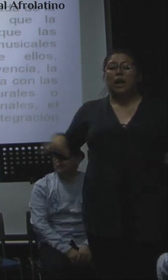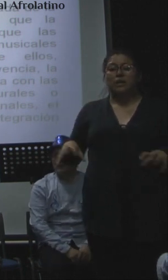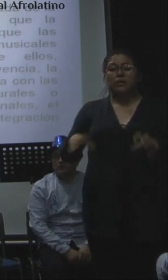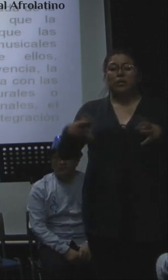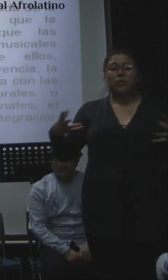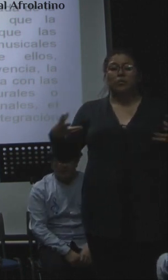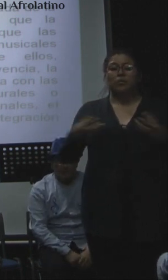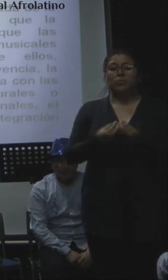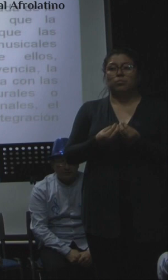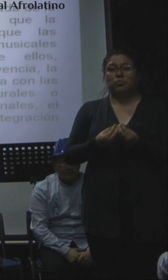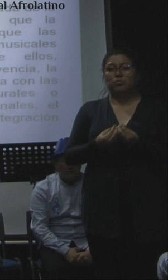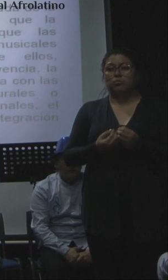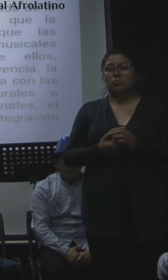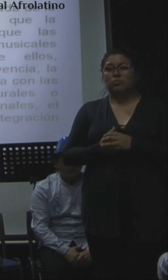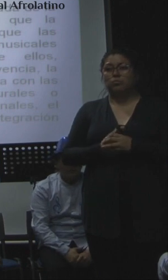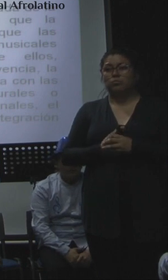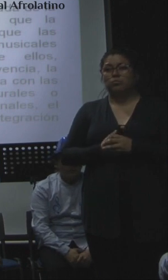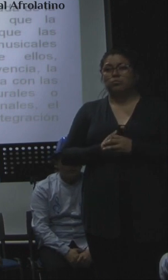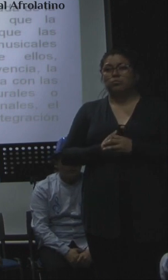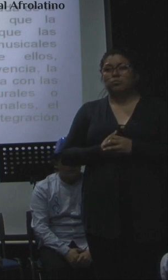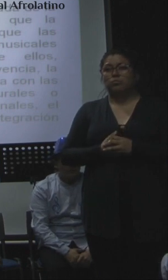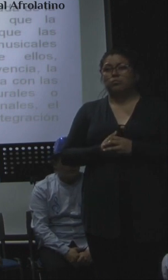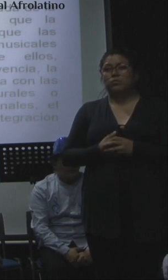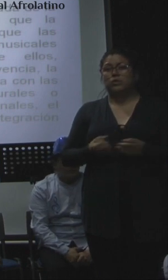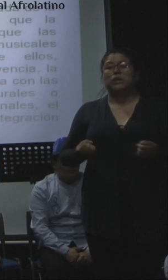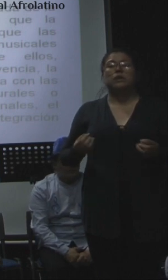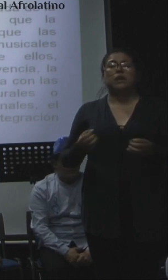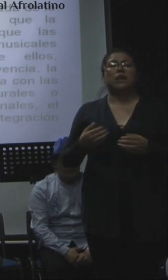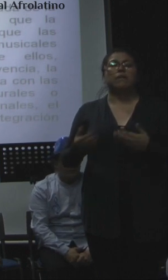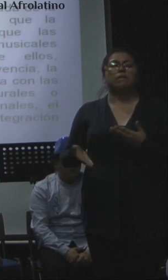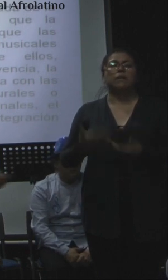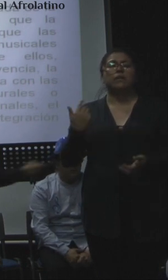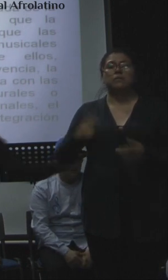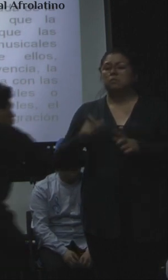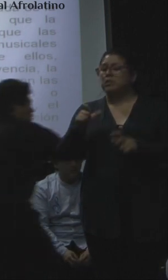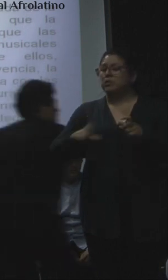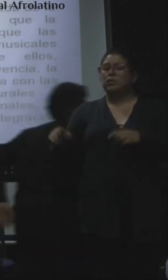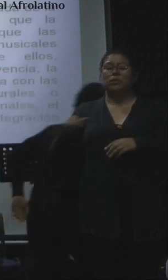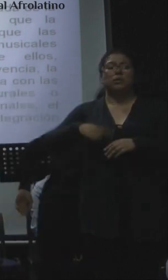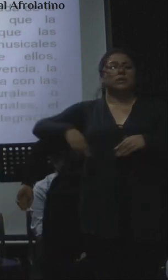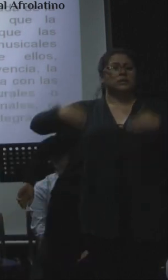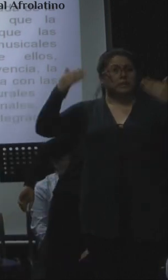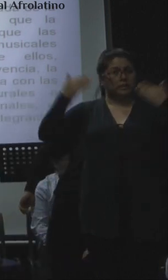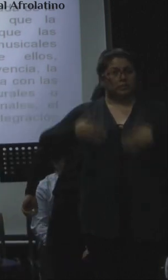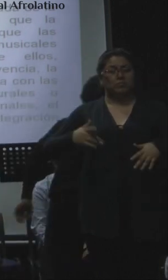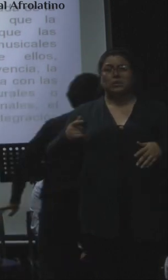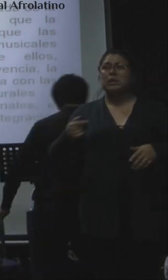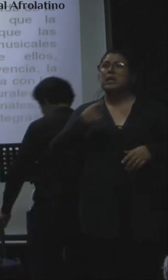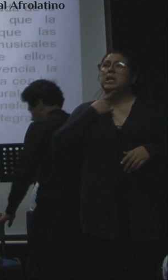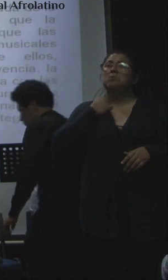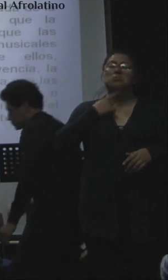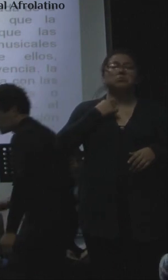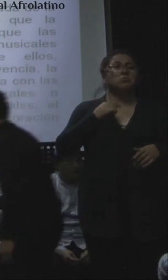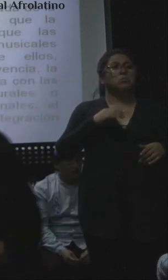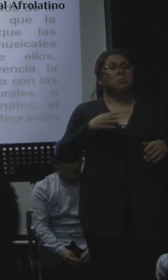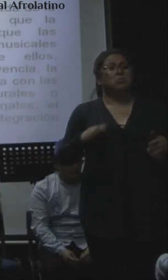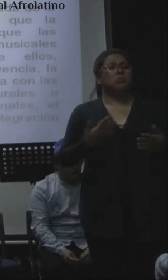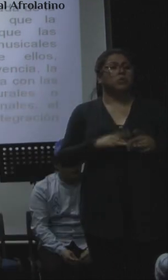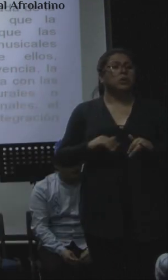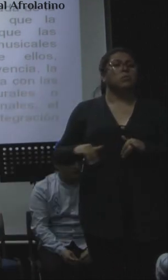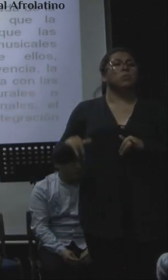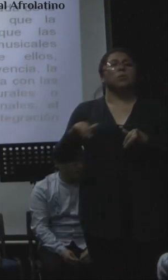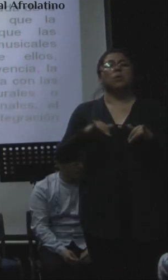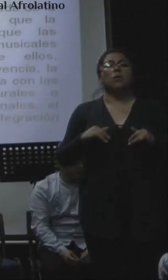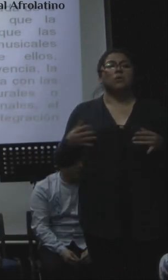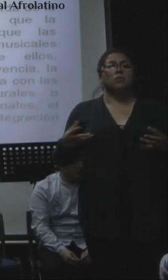grupales que facilitan para que las personas con discapacidad y gustos musicales comunes, miren lo que pasa,